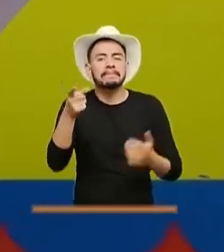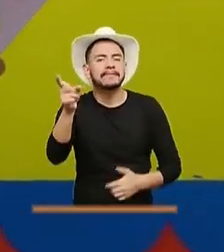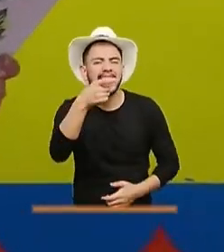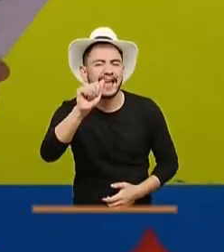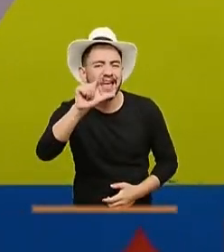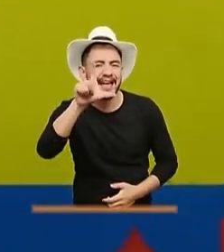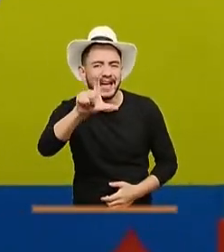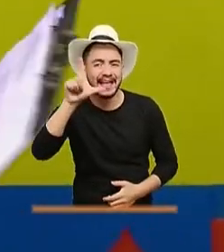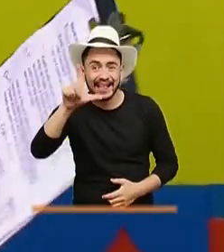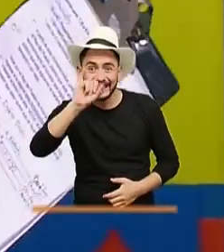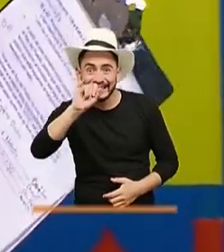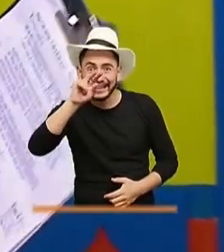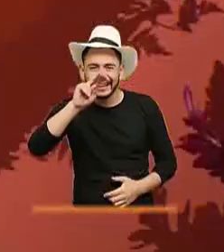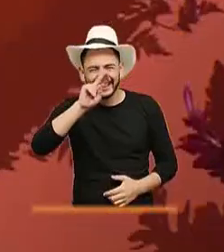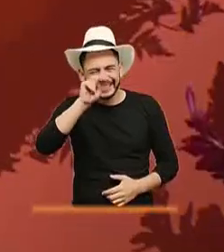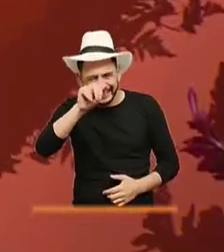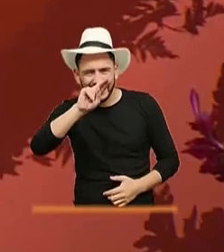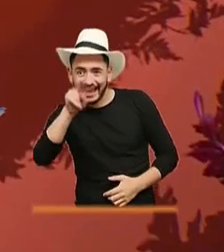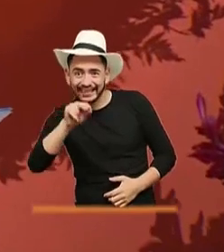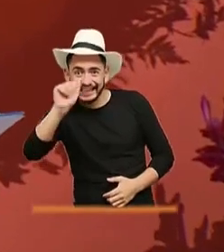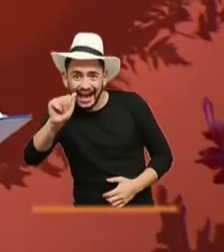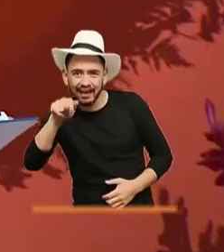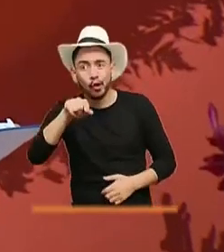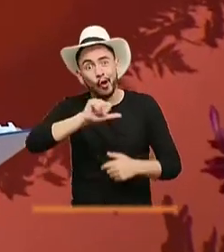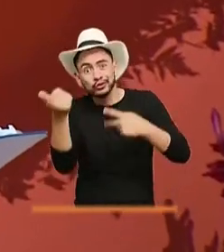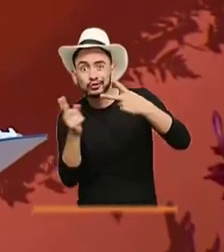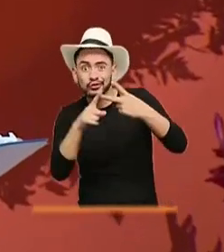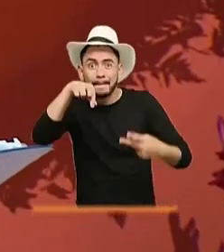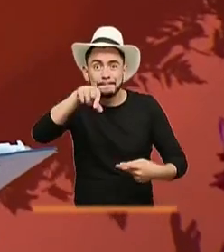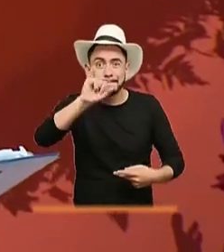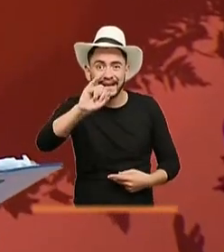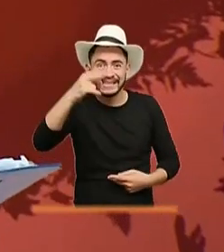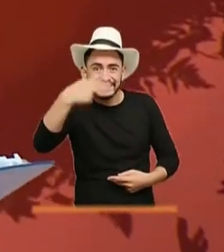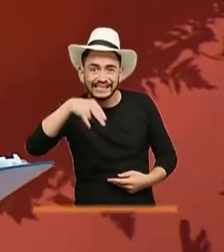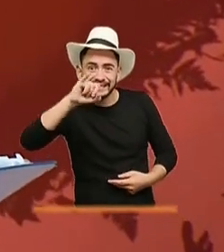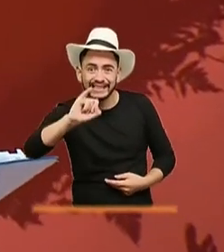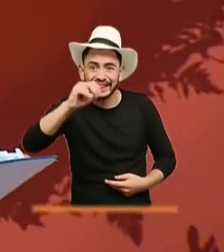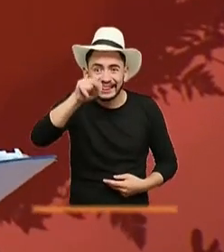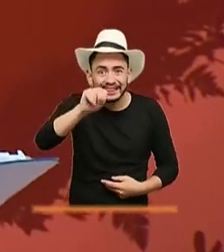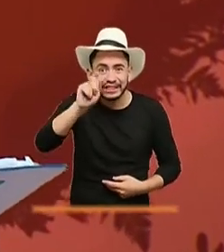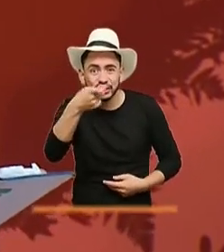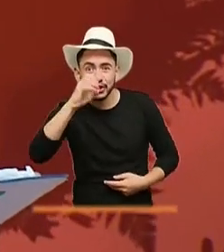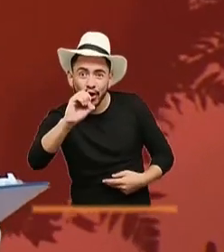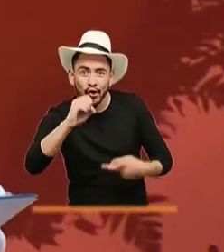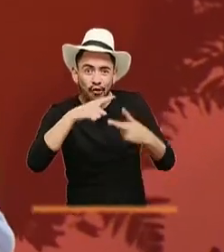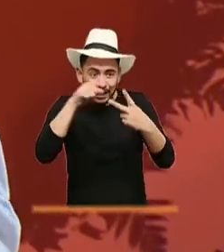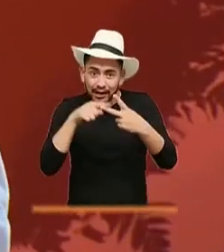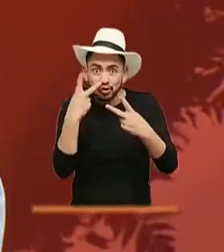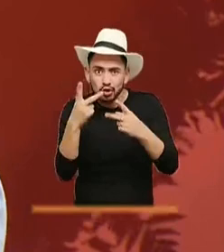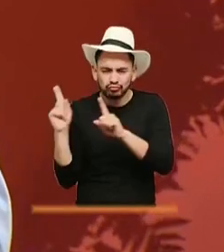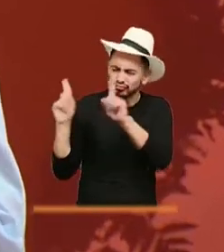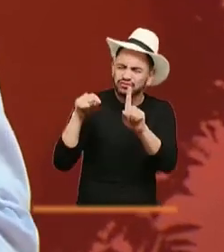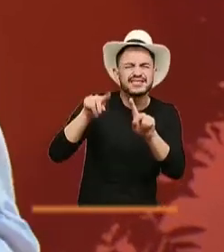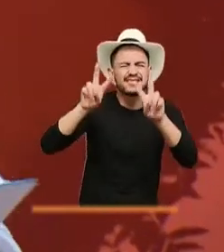de Granada, Antioquia, Pichingo. Gallinazo, Pichingo, la controversia, el sol o la luna,